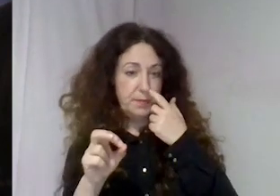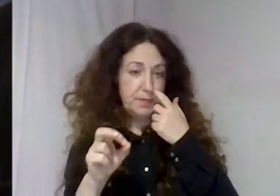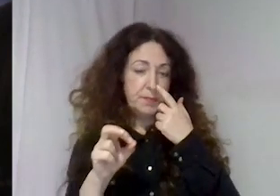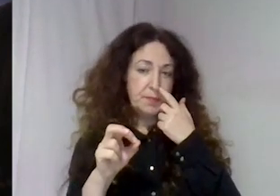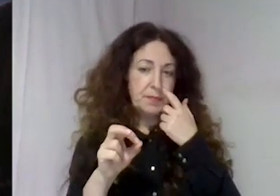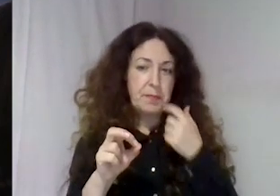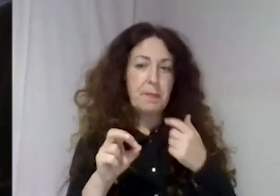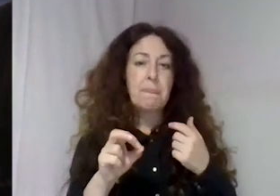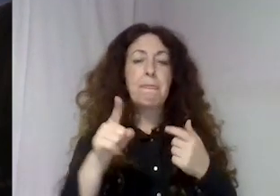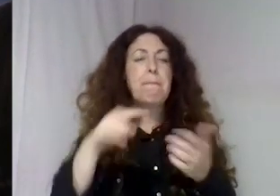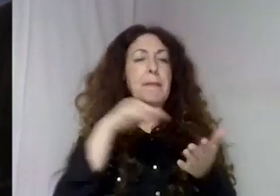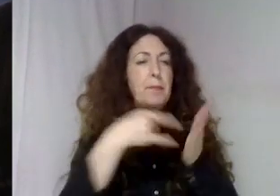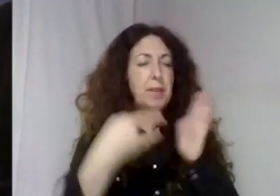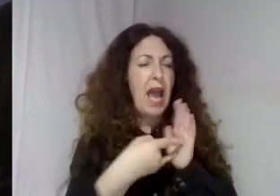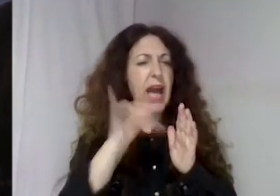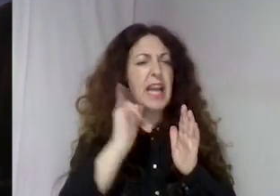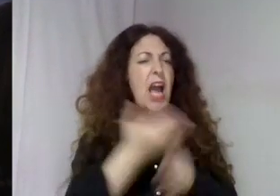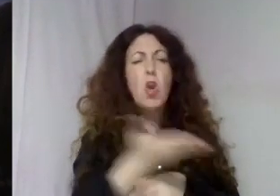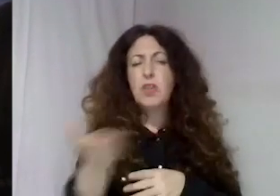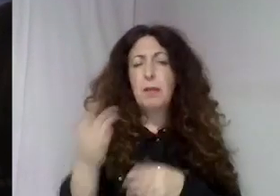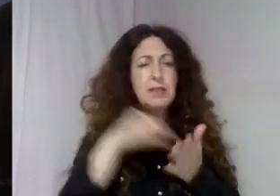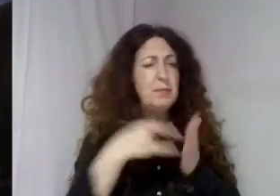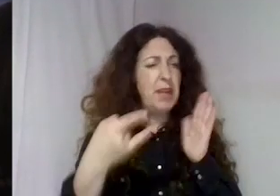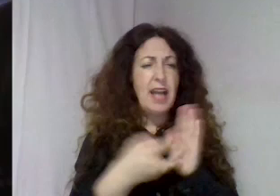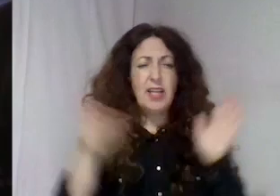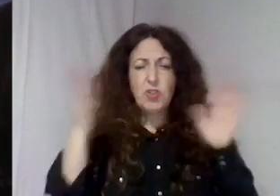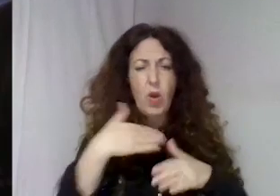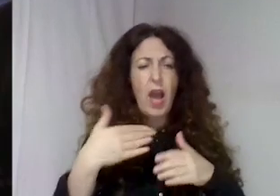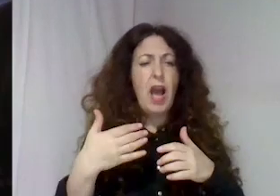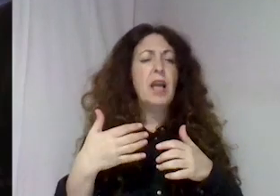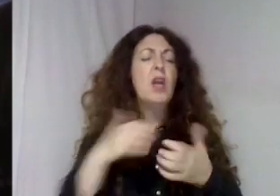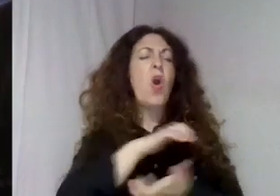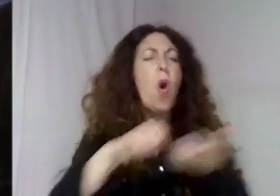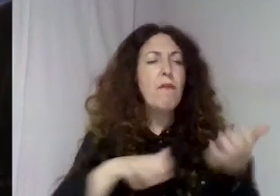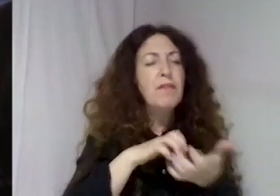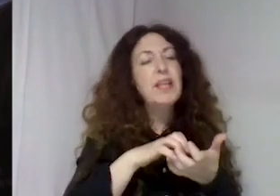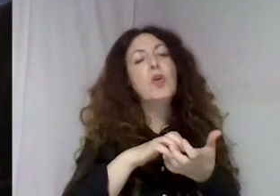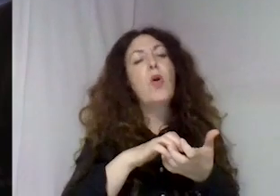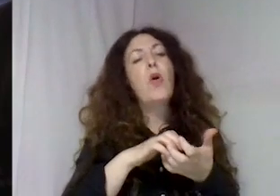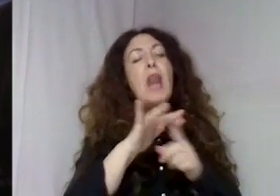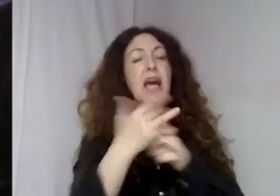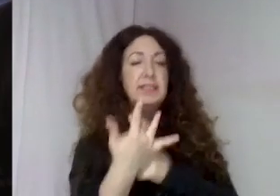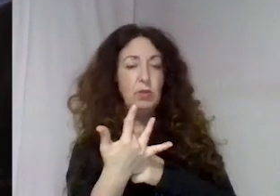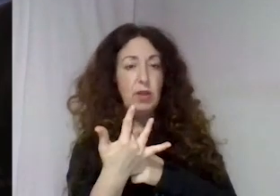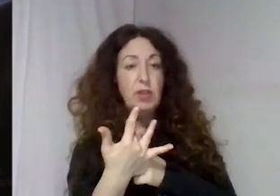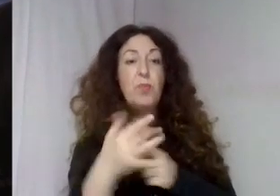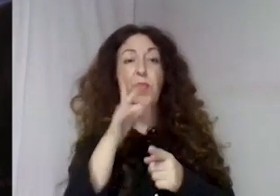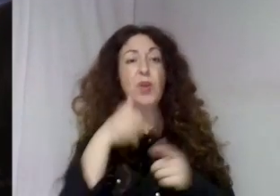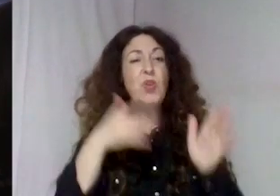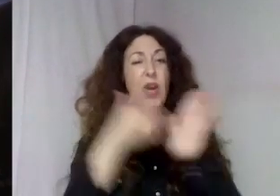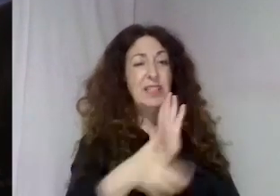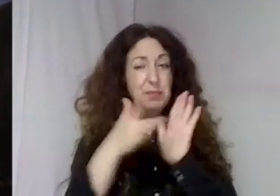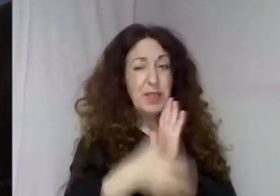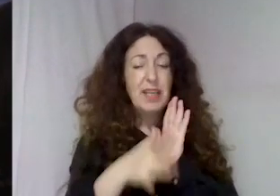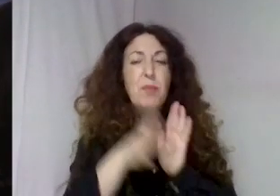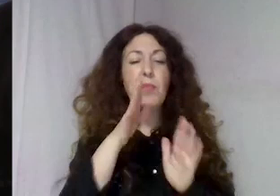claro que el concepto de genio lo trata Nietzsche, lo trata alguien como Otto Weininger, que es un personaje absolutamente fascinante, que si no habéis leído